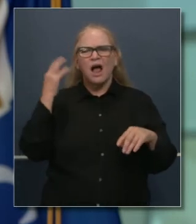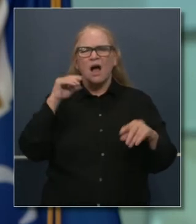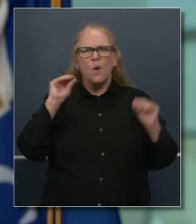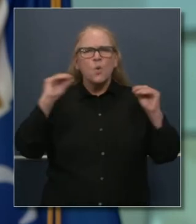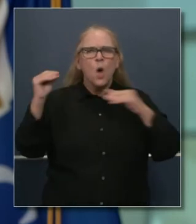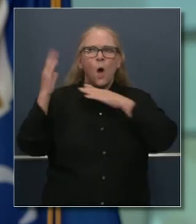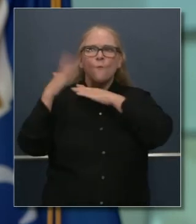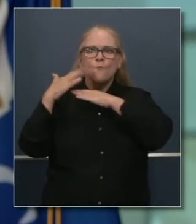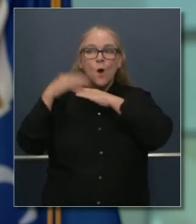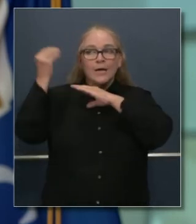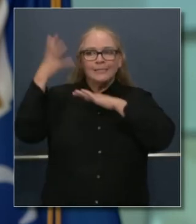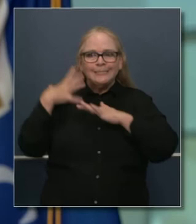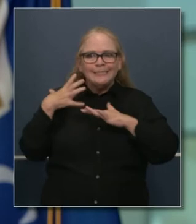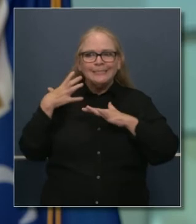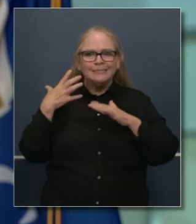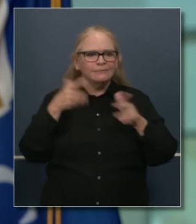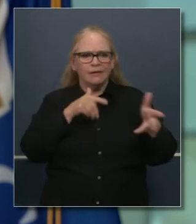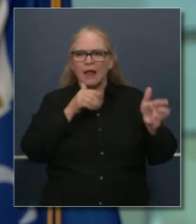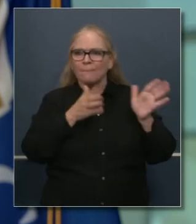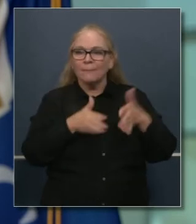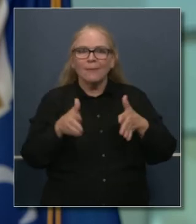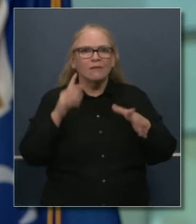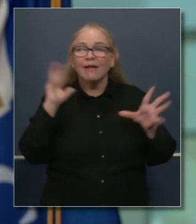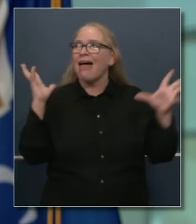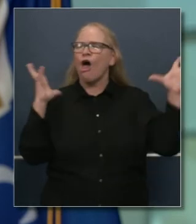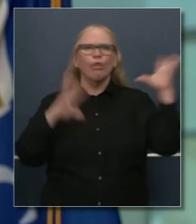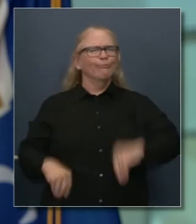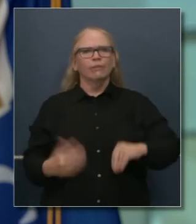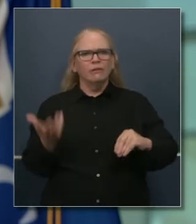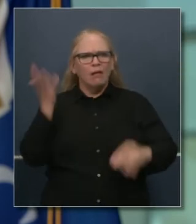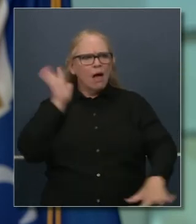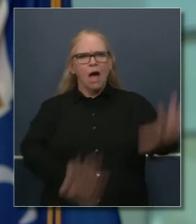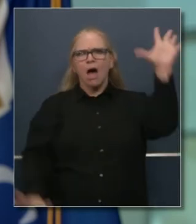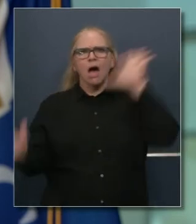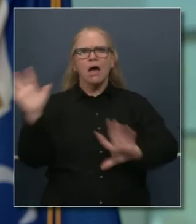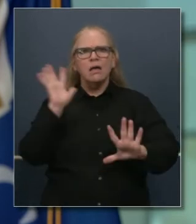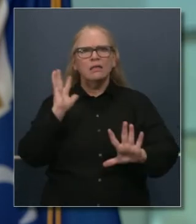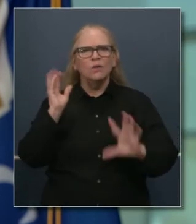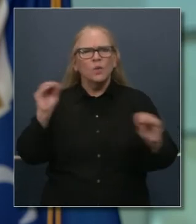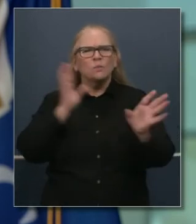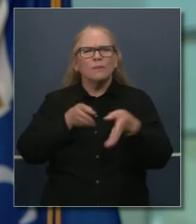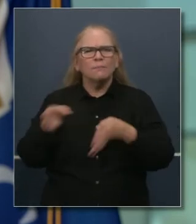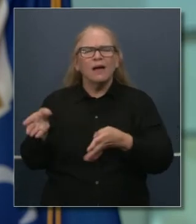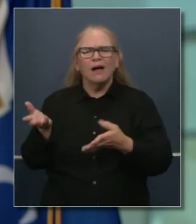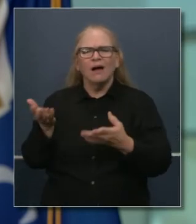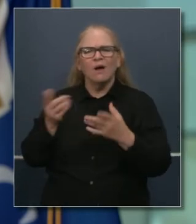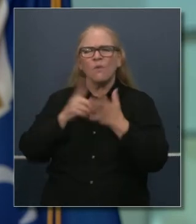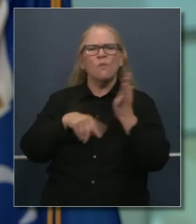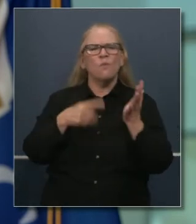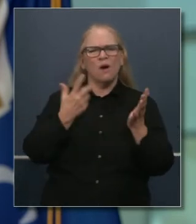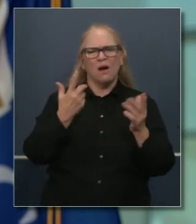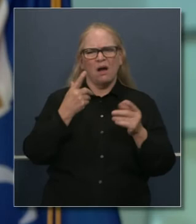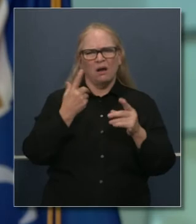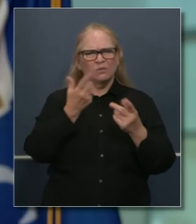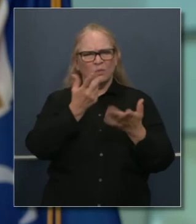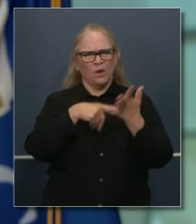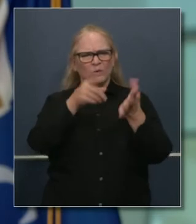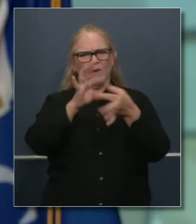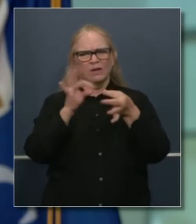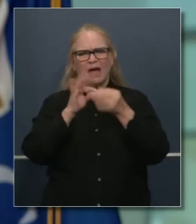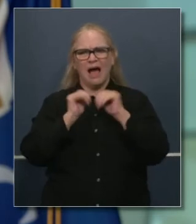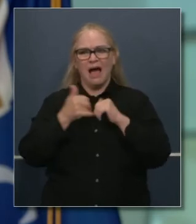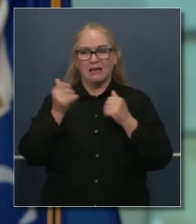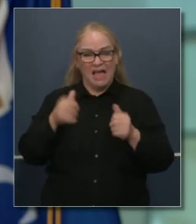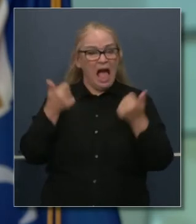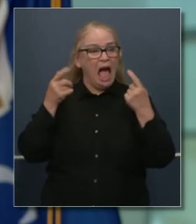con la gente de esto que hubiera habido una advertencia o sea en base a estos apagones de energía que puede usted